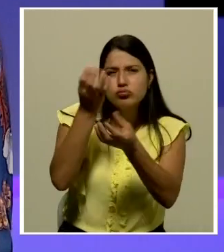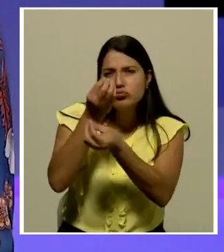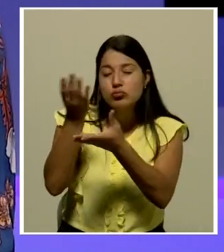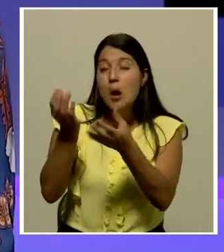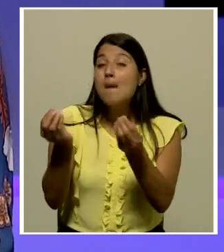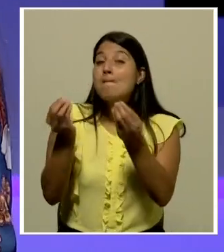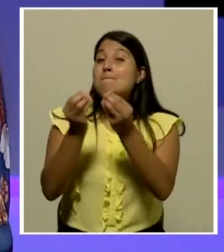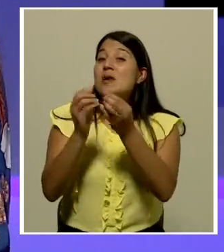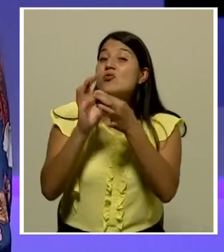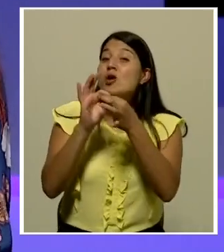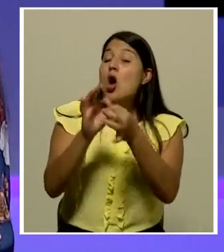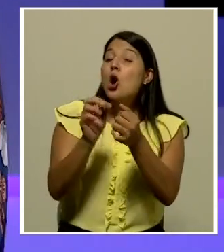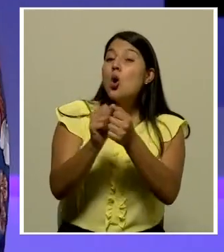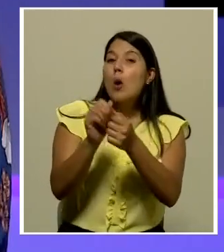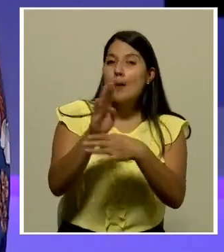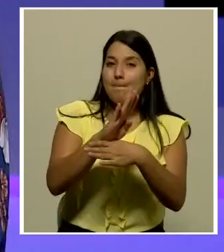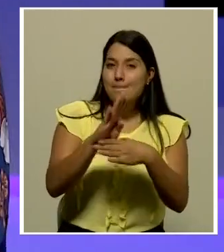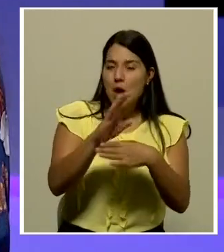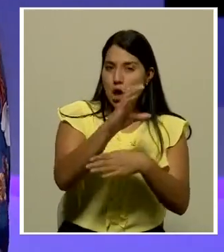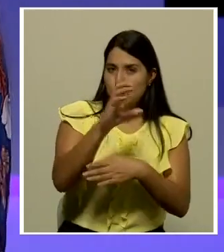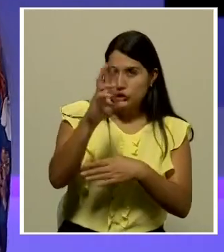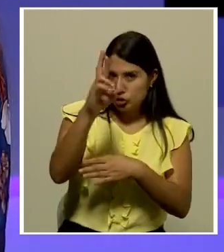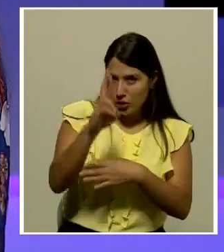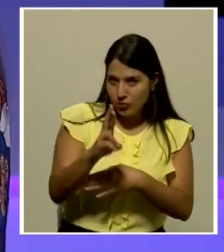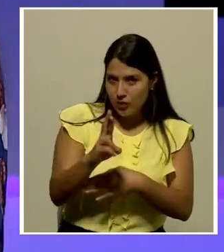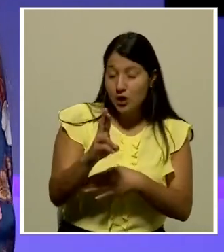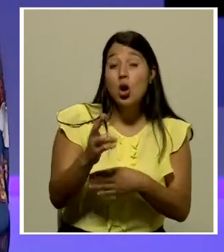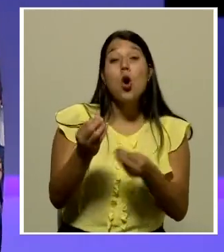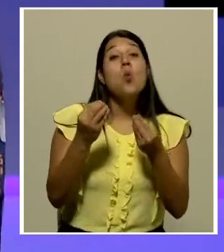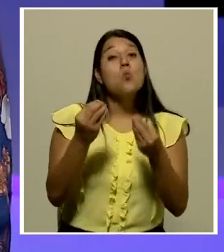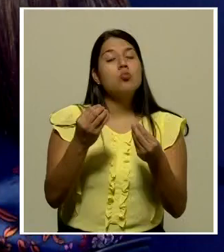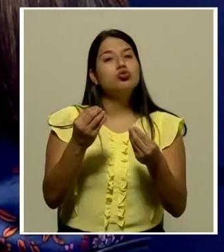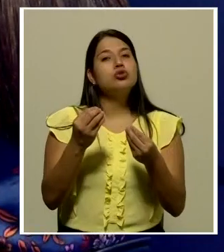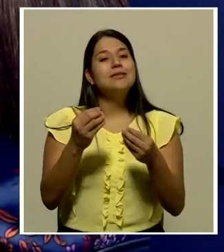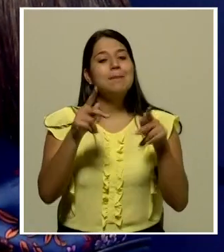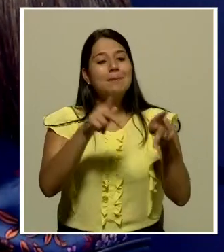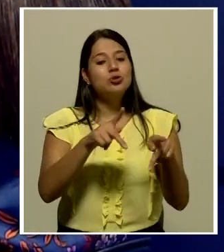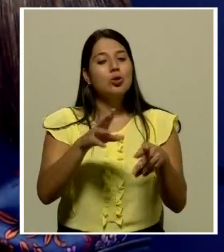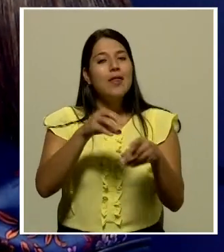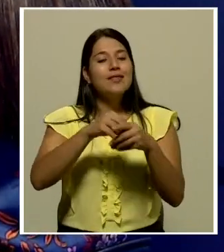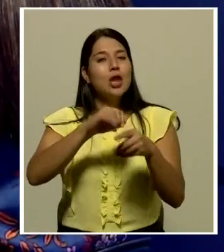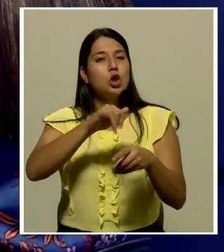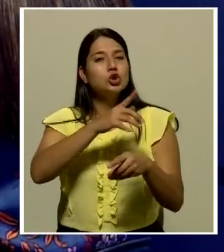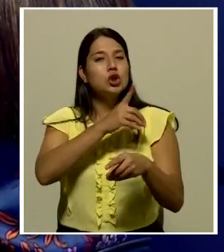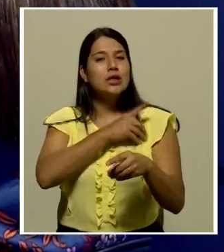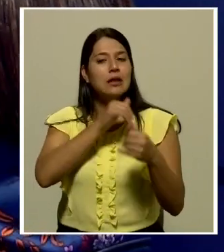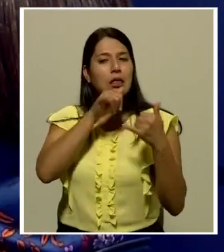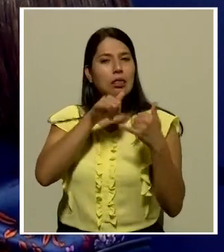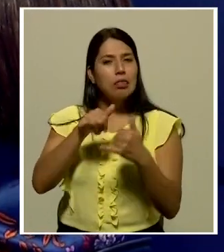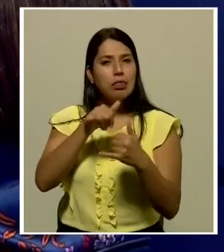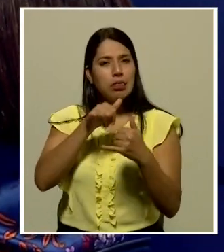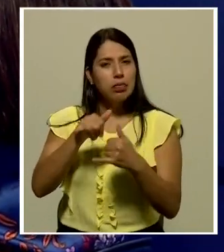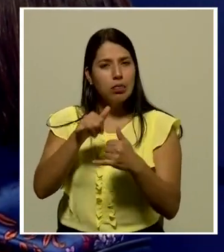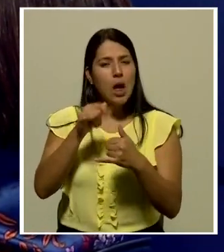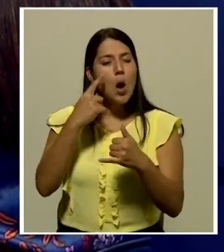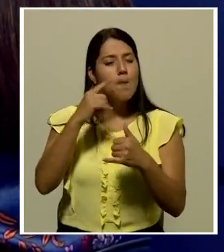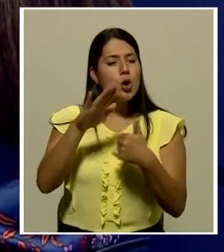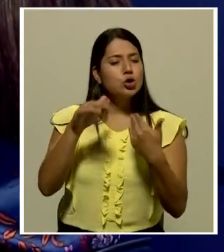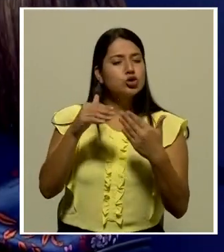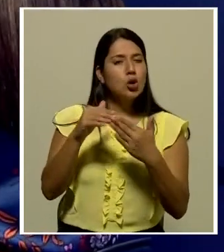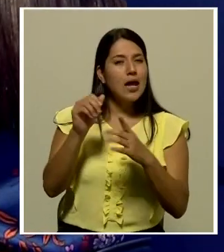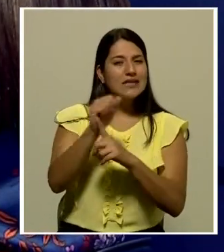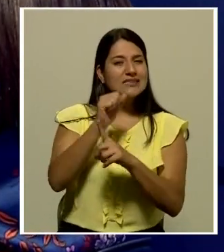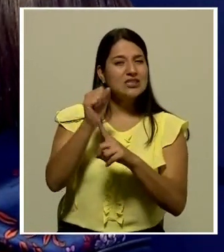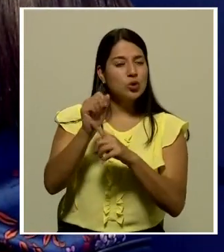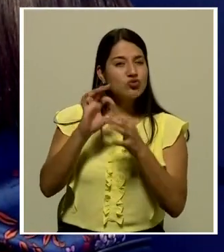Banco de Costa Rica. Algunos directivos estaban haciendo denuncias sobre la situación que se estaba dando con los préstamos y a